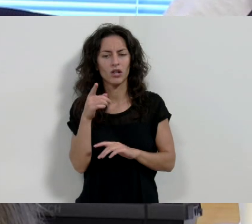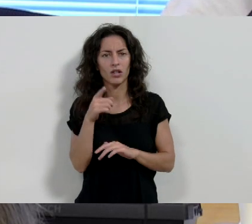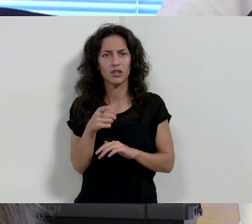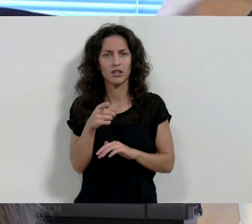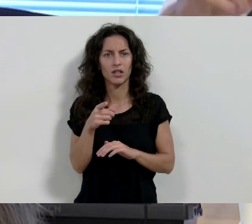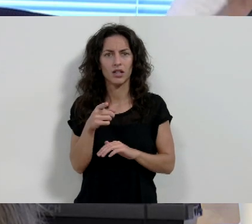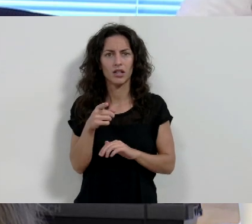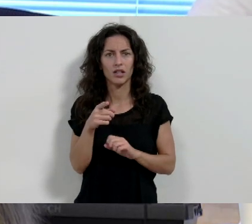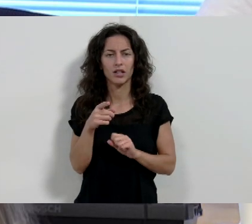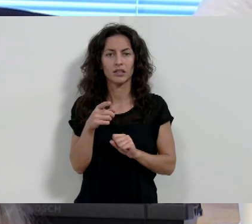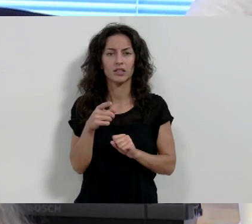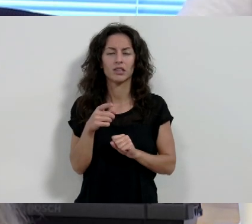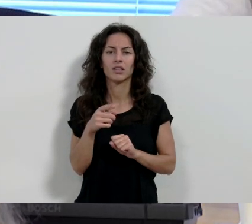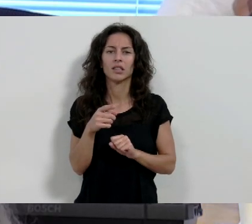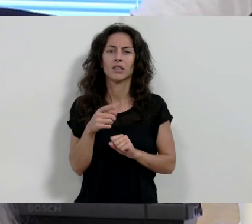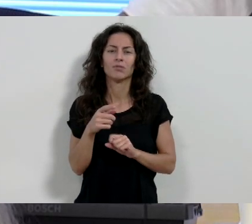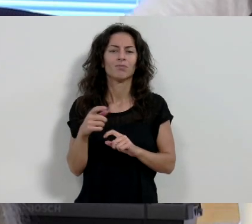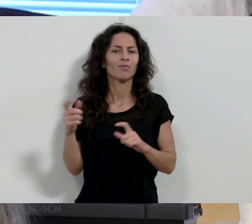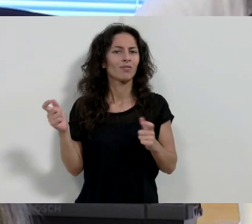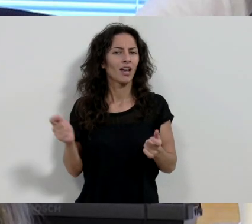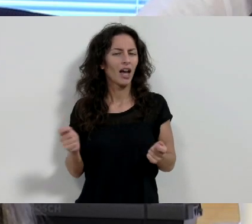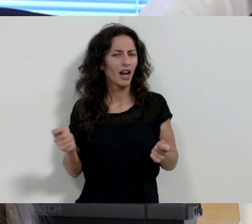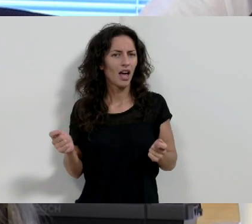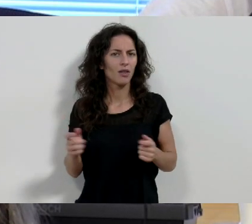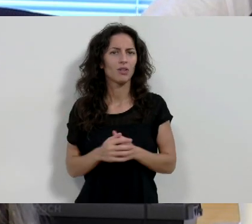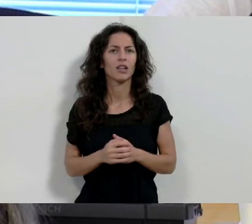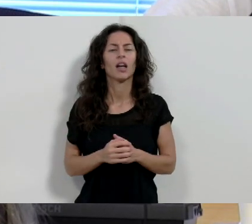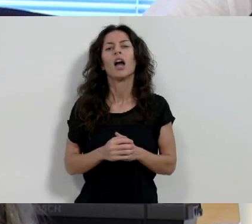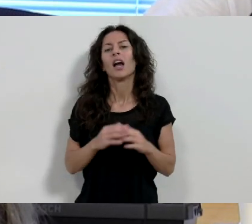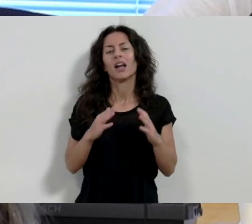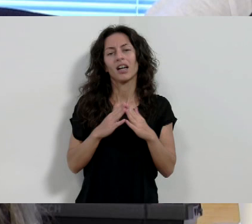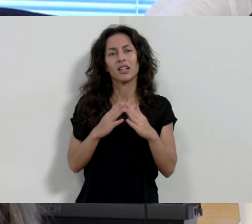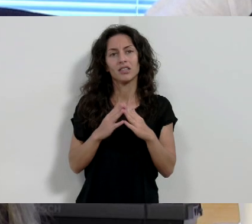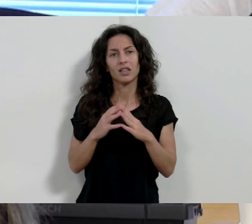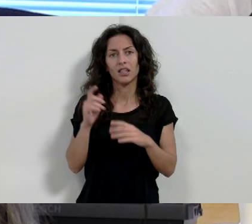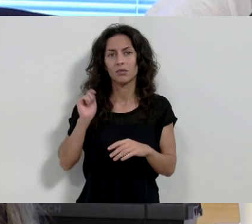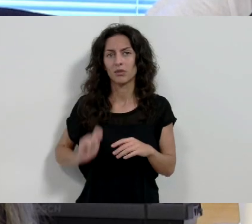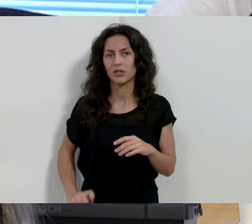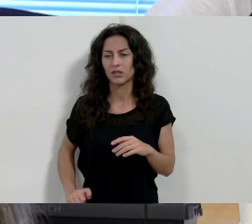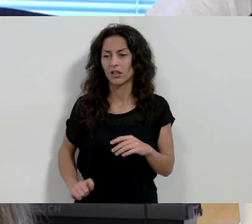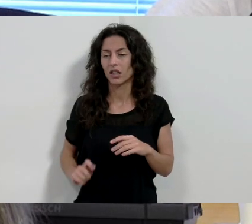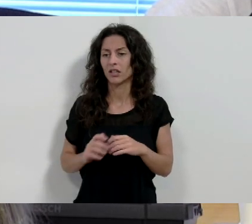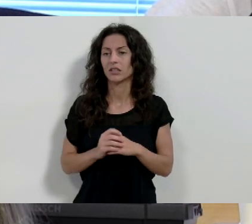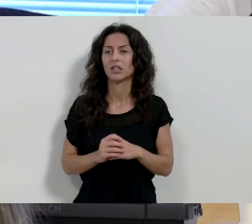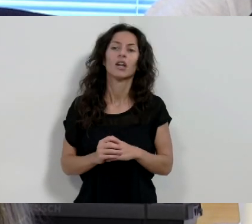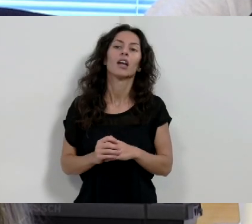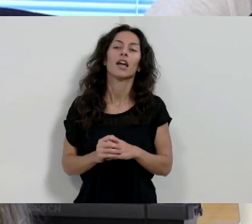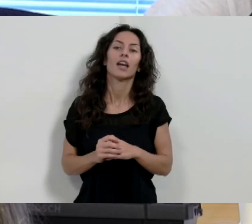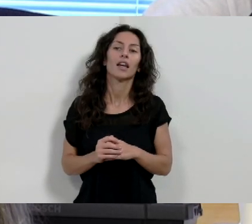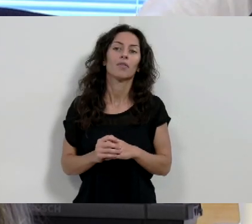Señalan casas de profesionales de esta ciudad, de cargos institucionales.